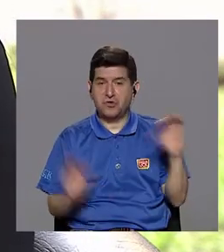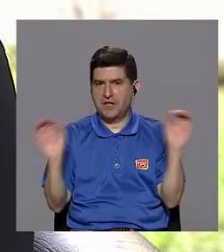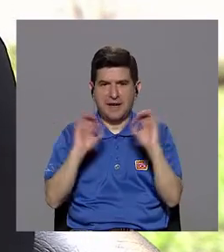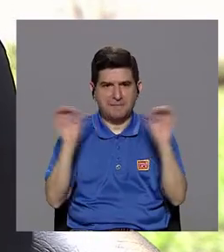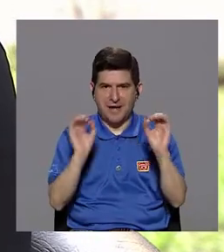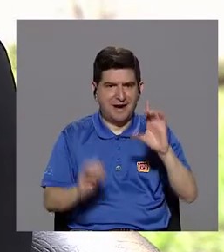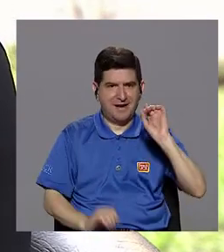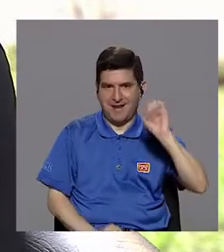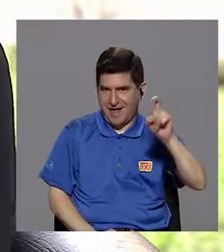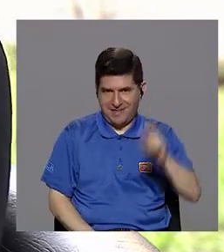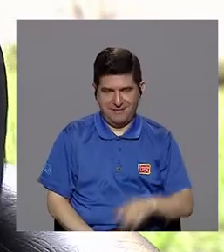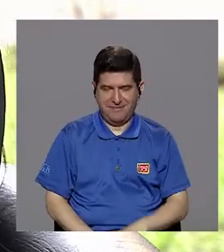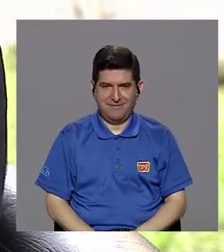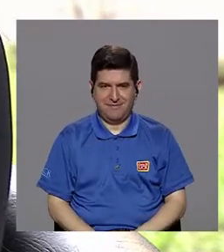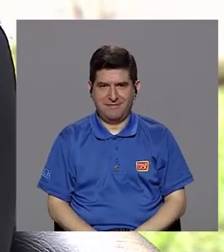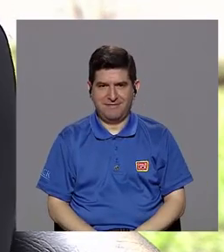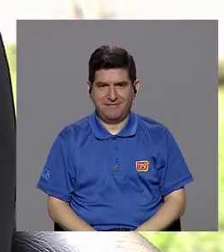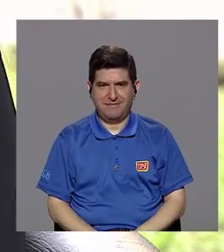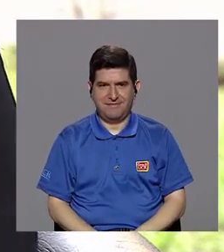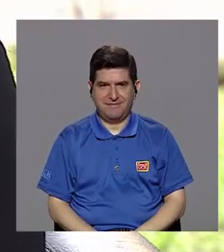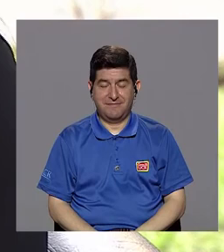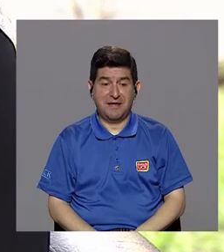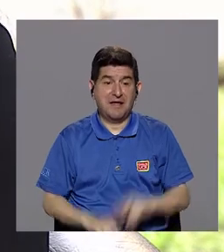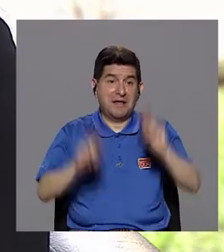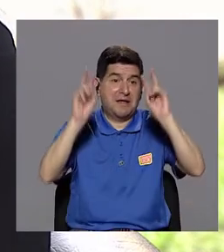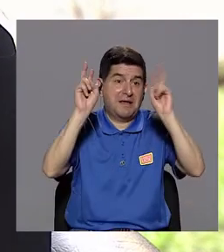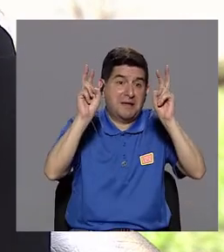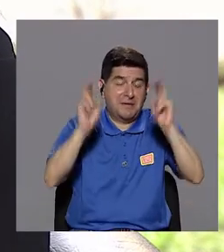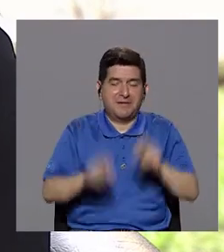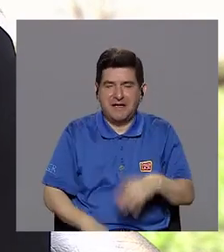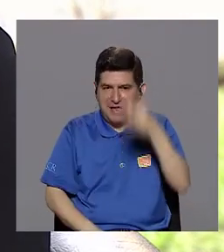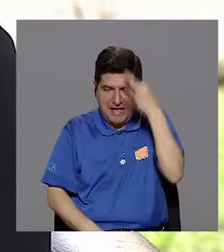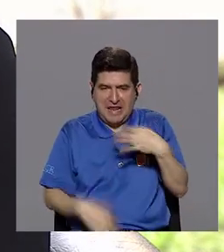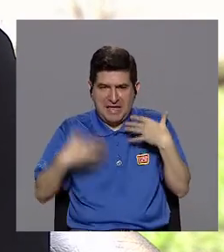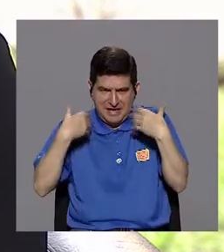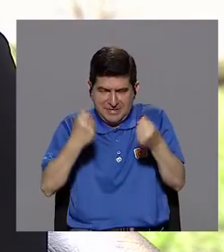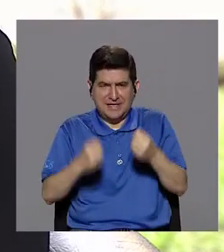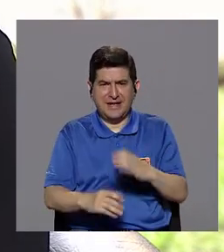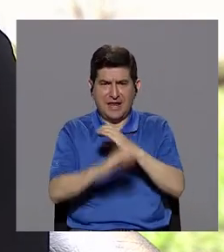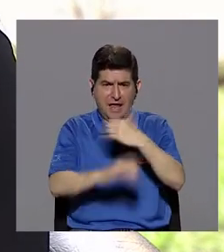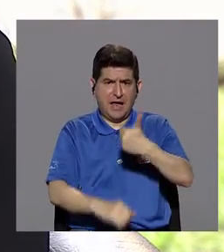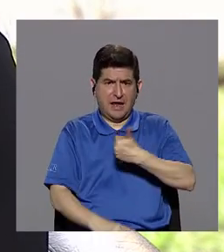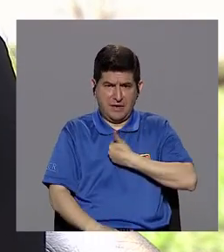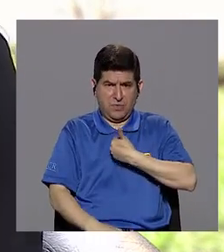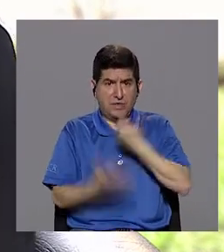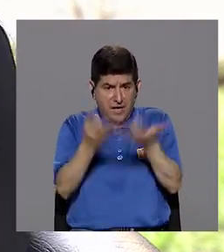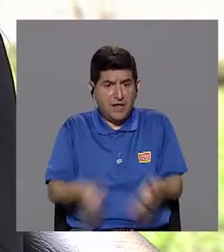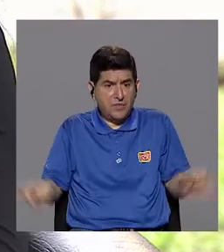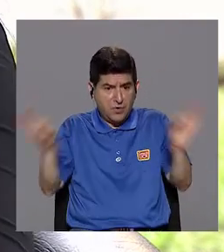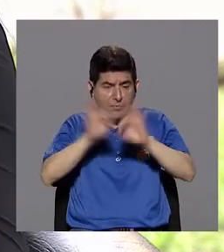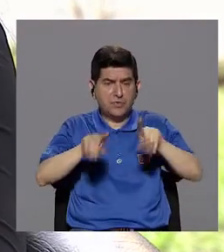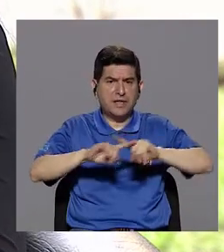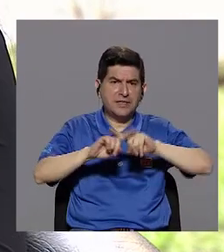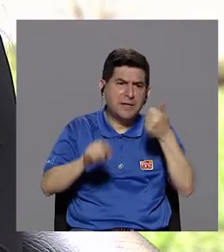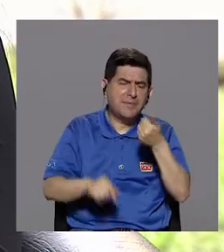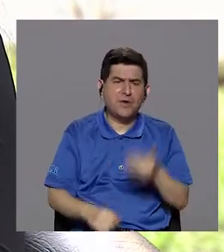diagnóstico, por así decirlo, conocida sana, el autocuidado es bastante importante, pero ¿qué otros recursos se deben,